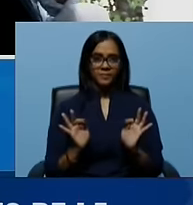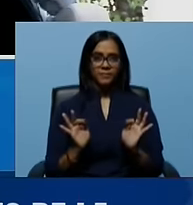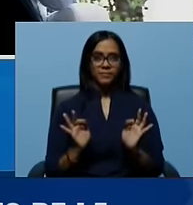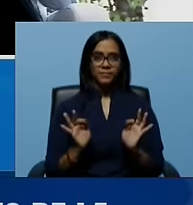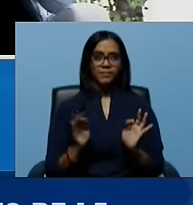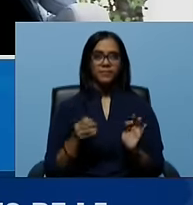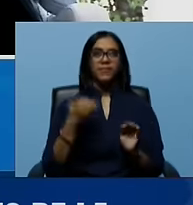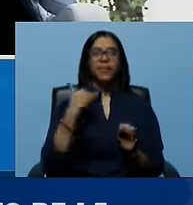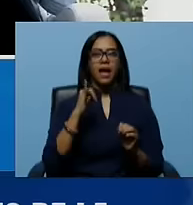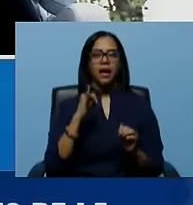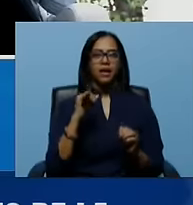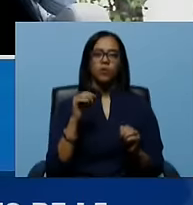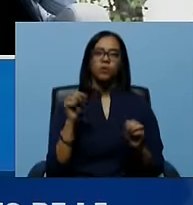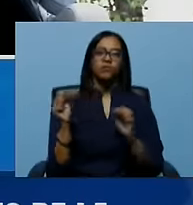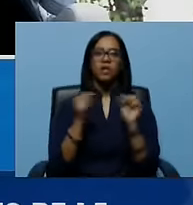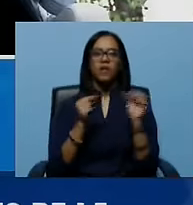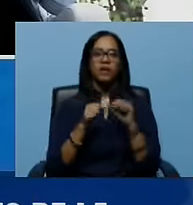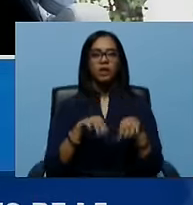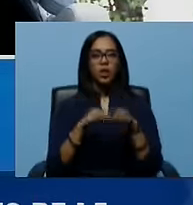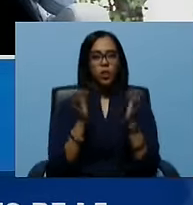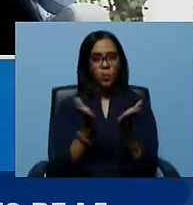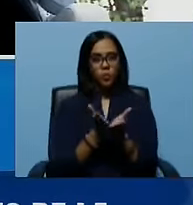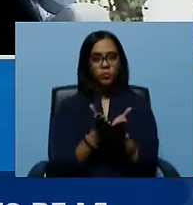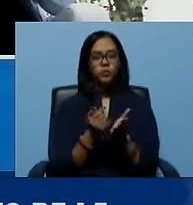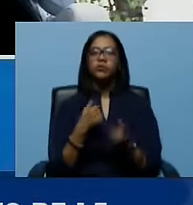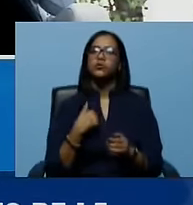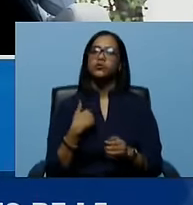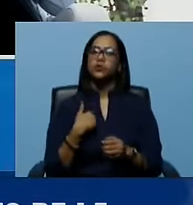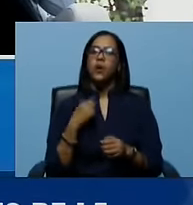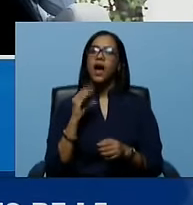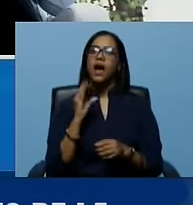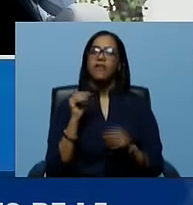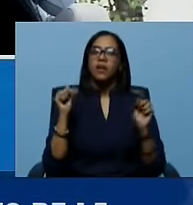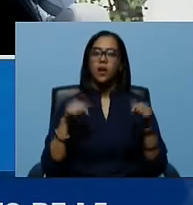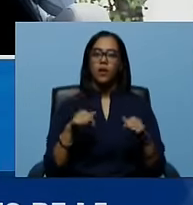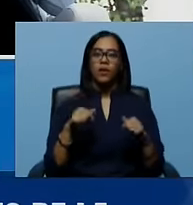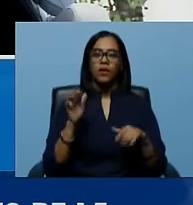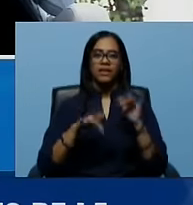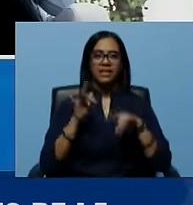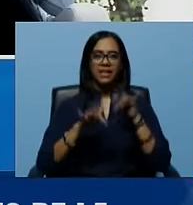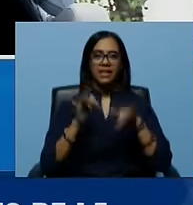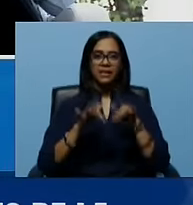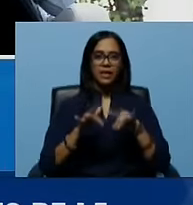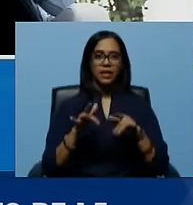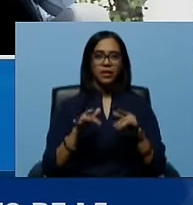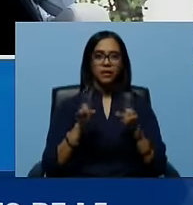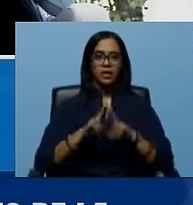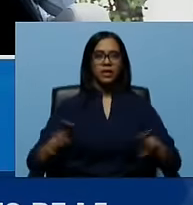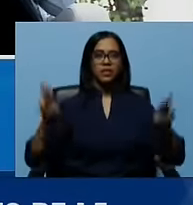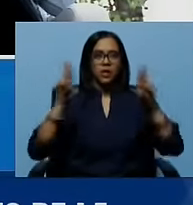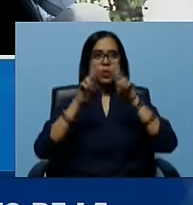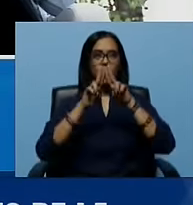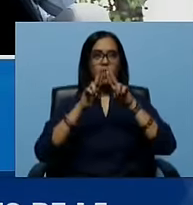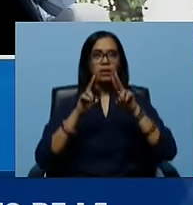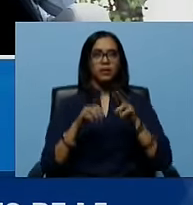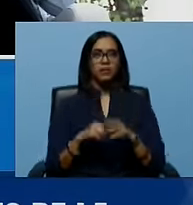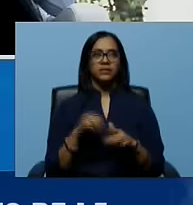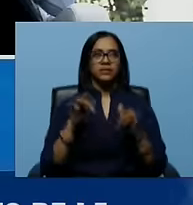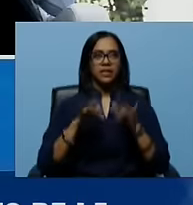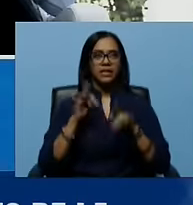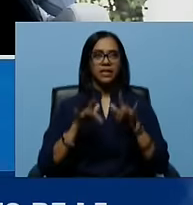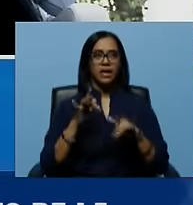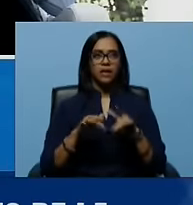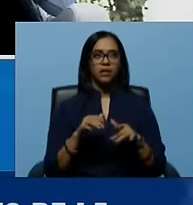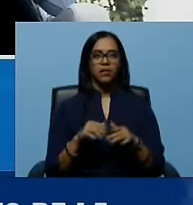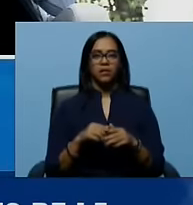Hay un debate en el mundo. Yo inclusive hablé hoy con el secretario general de Naciones Unidas, el secretario general